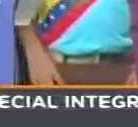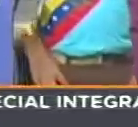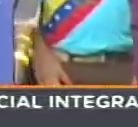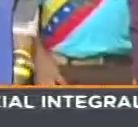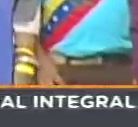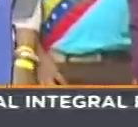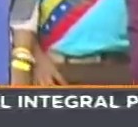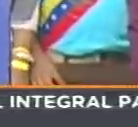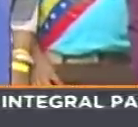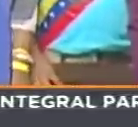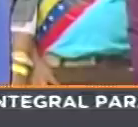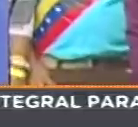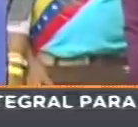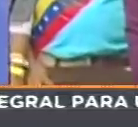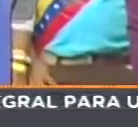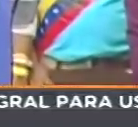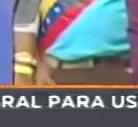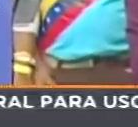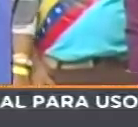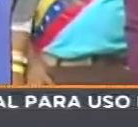no me vayan a fallar